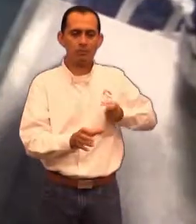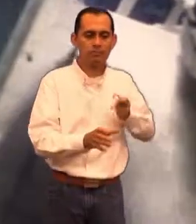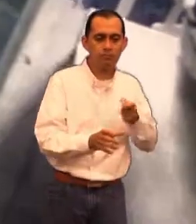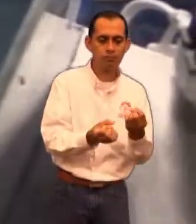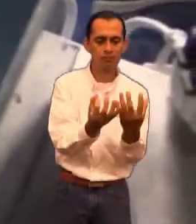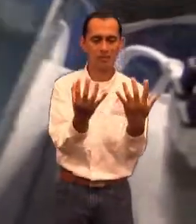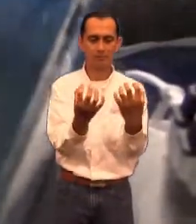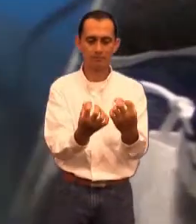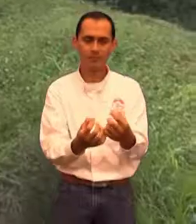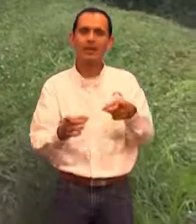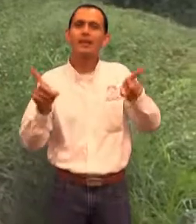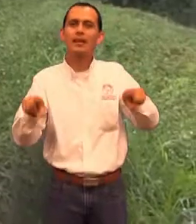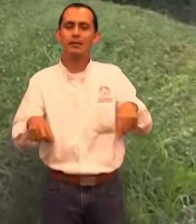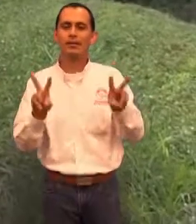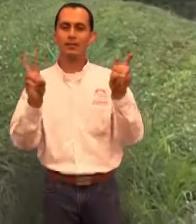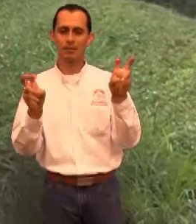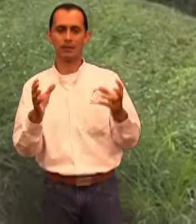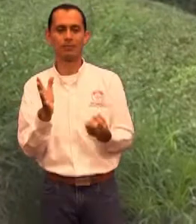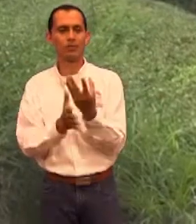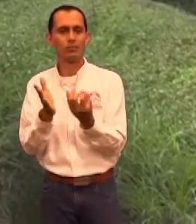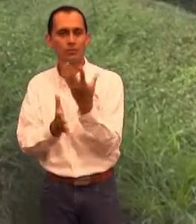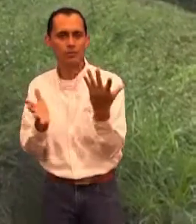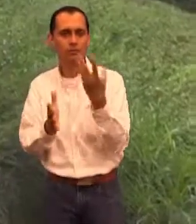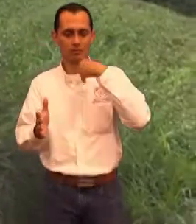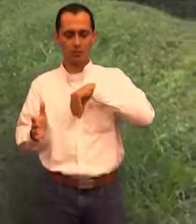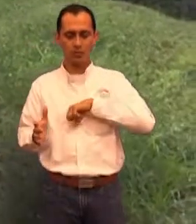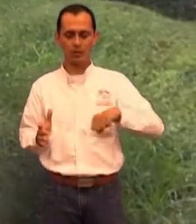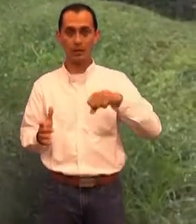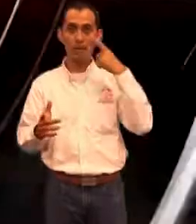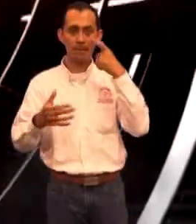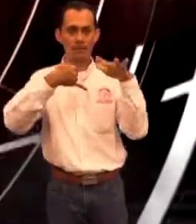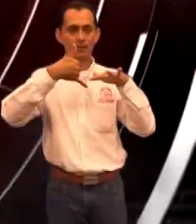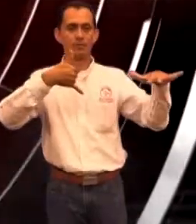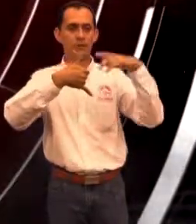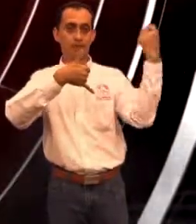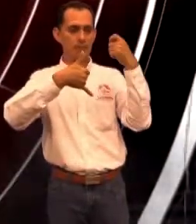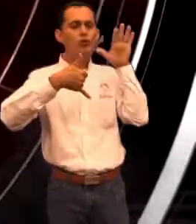nutrición y sobre todo con los sistemas de producción con peces nativos.